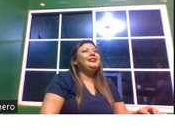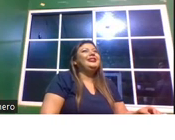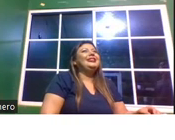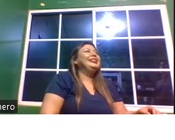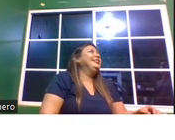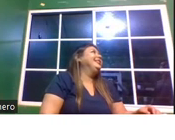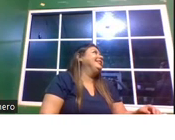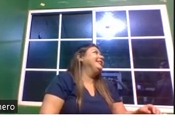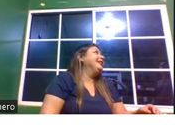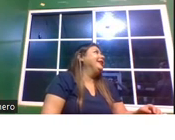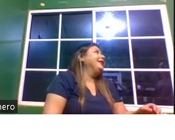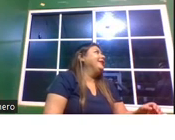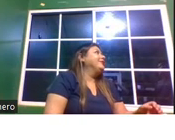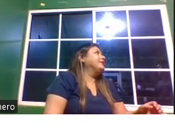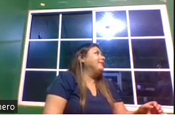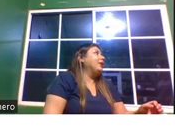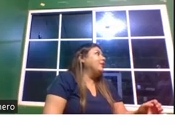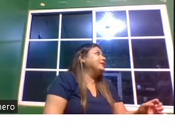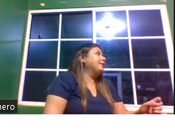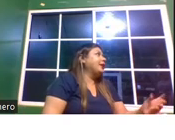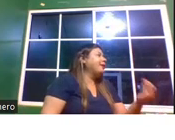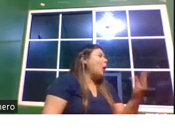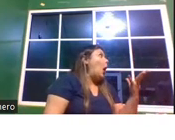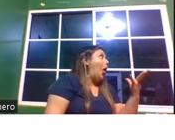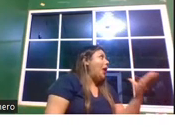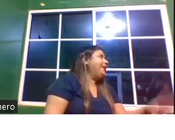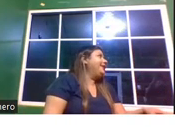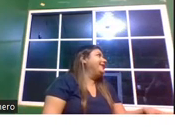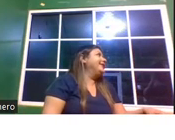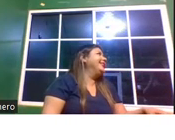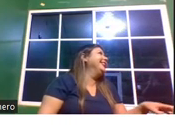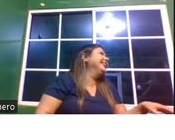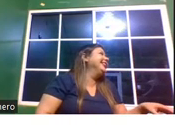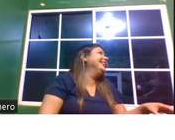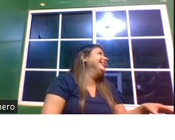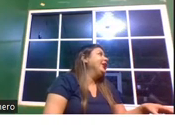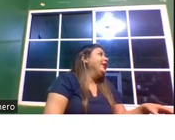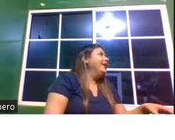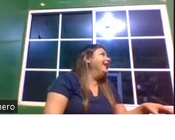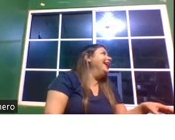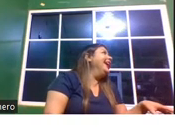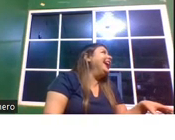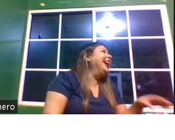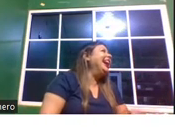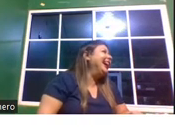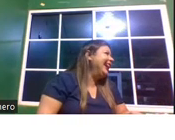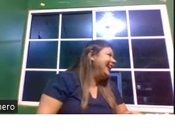queremos. Si tenemos eso, entonces indudablemente podríamos tener claramente una estrategia